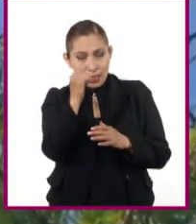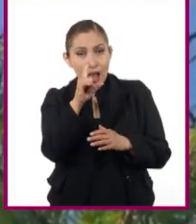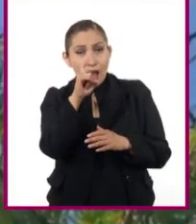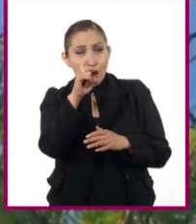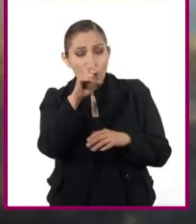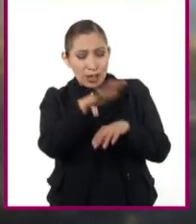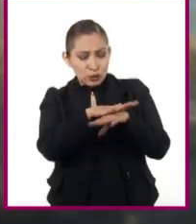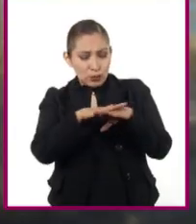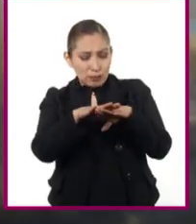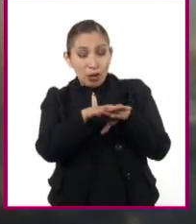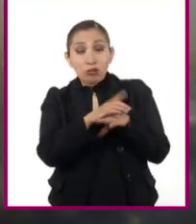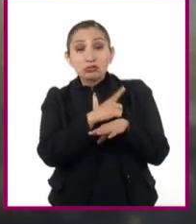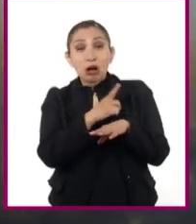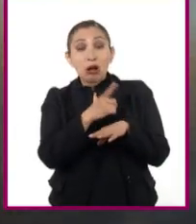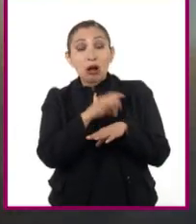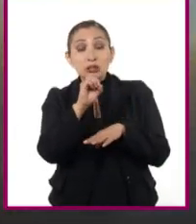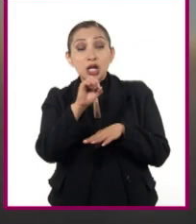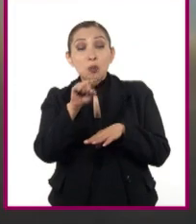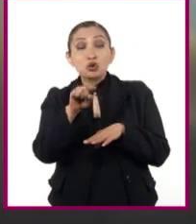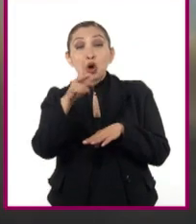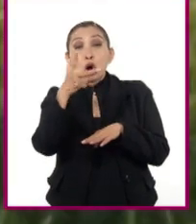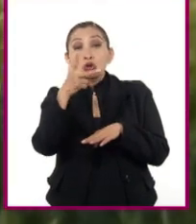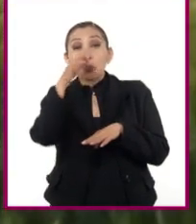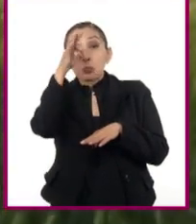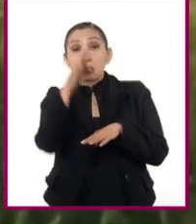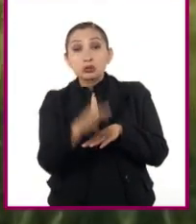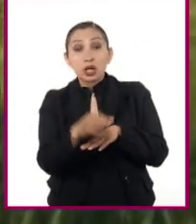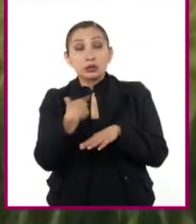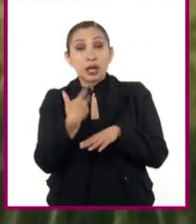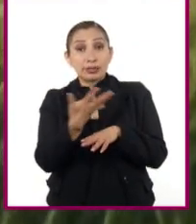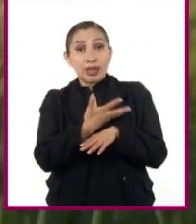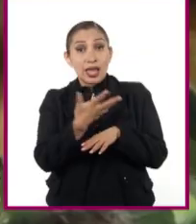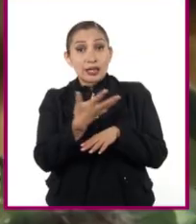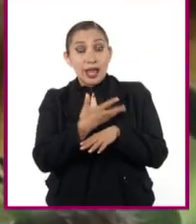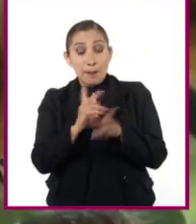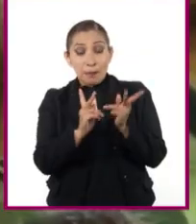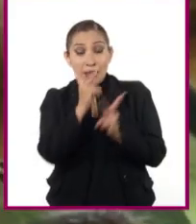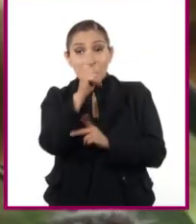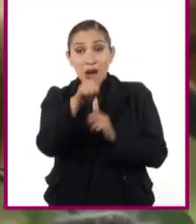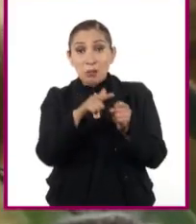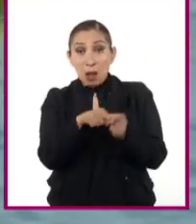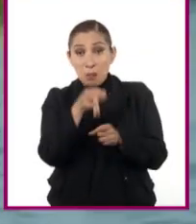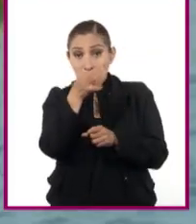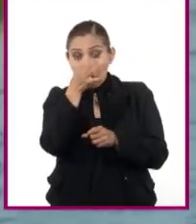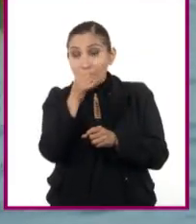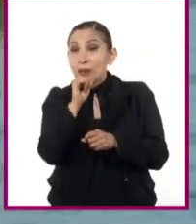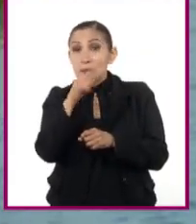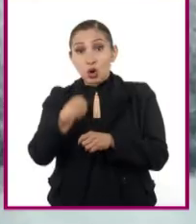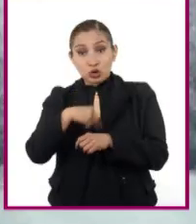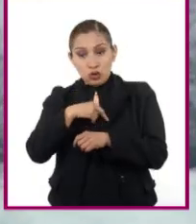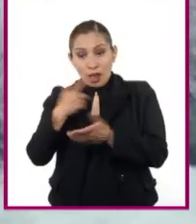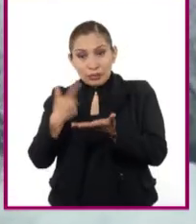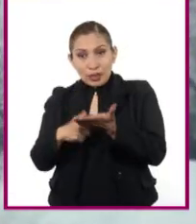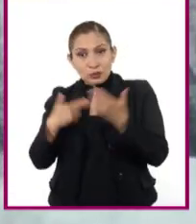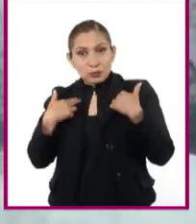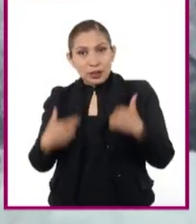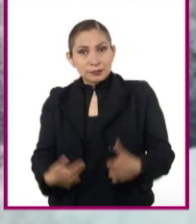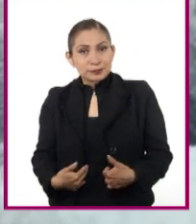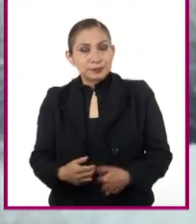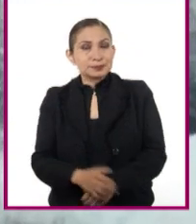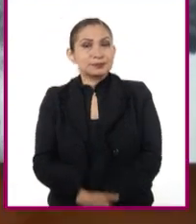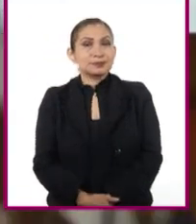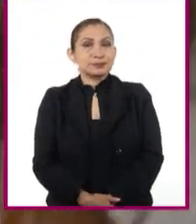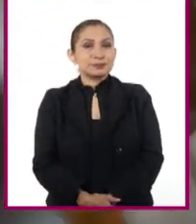agua superficial, únicamente 0.8% es la que contienen plantas y animales, incluidos nosotros, los seres